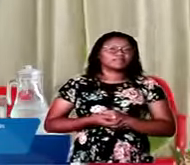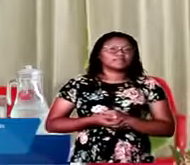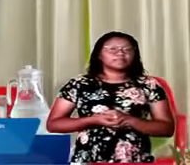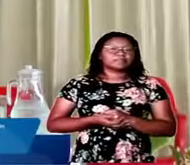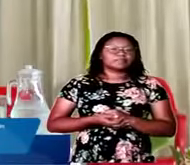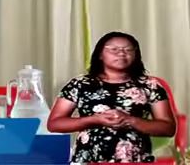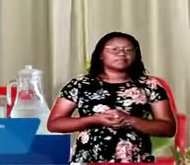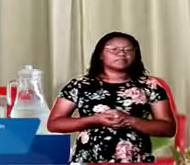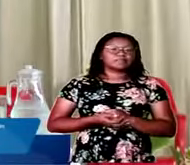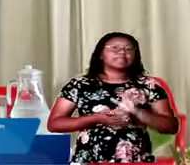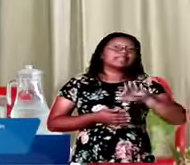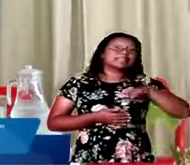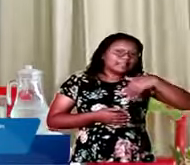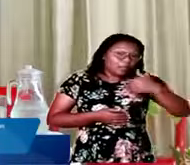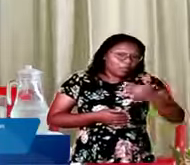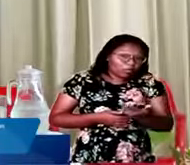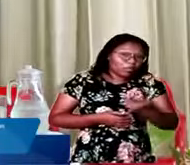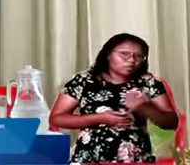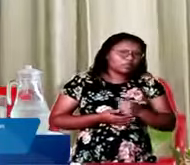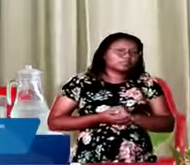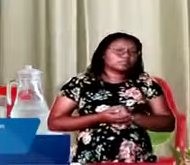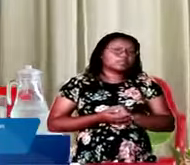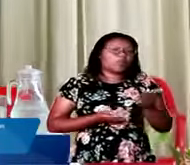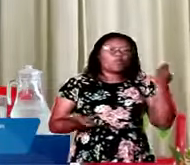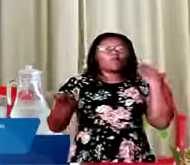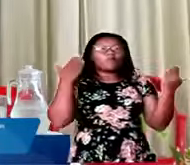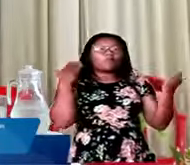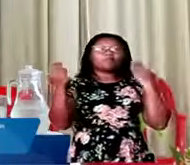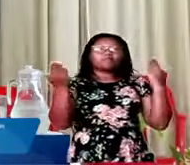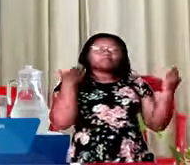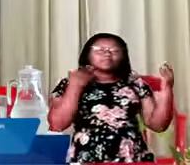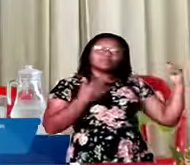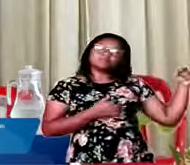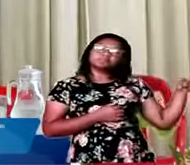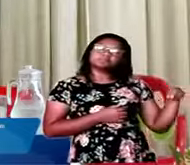Por allá al rato pasó un extranjero.